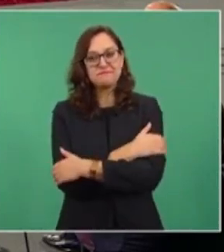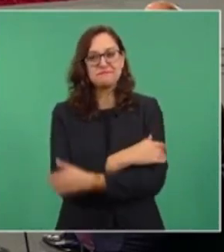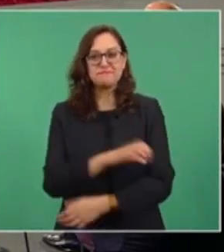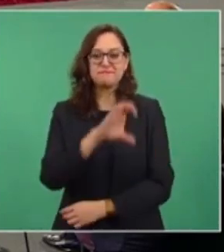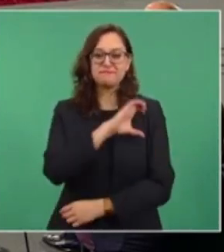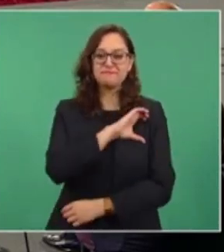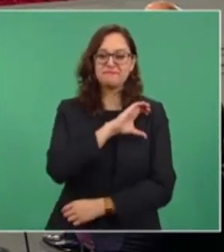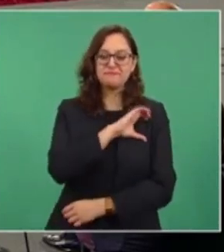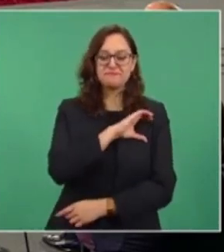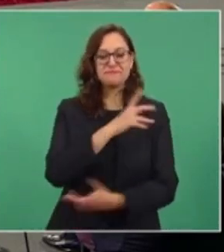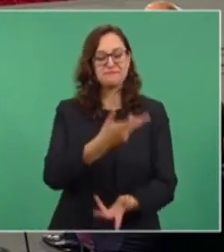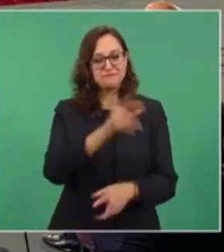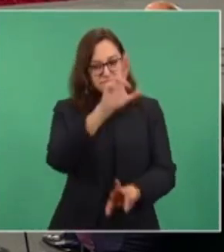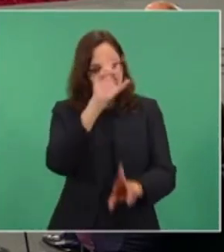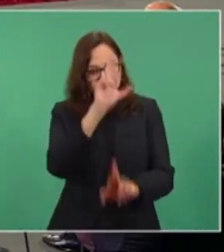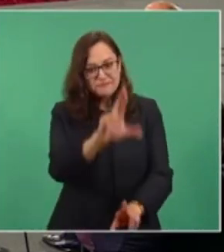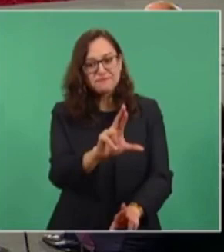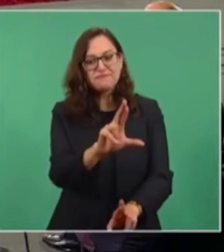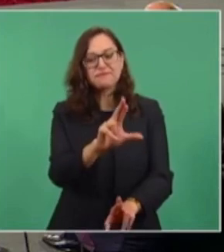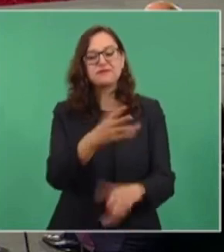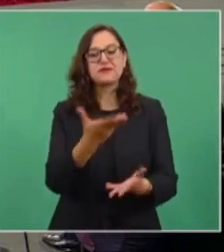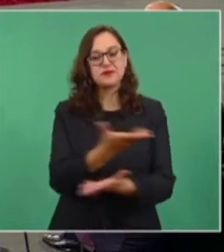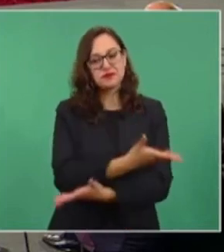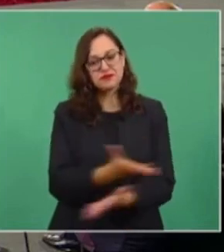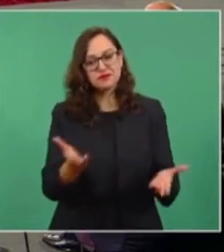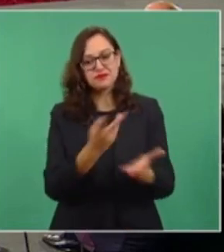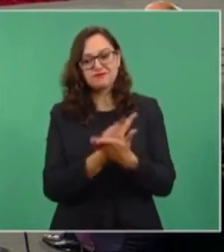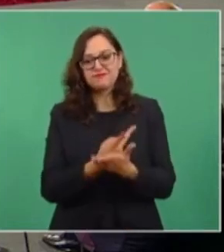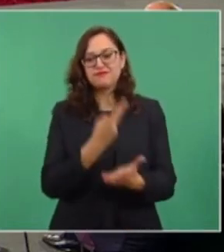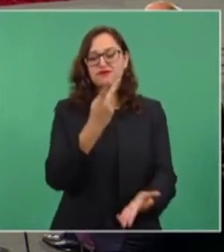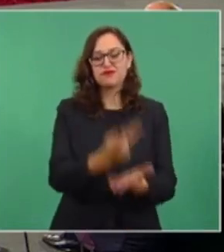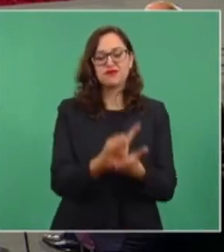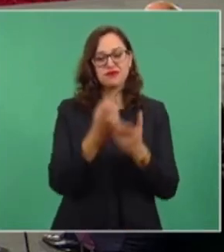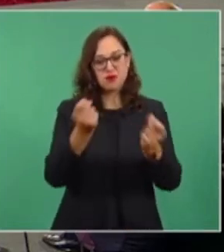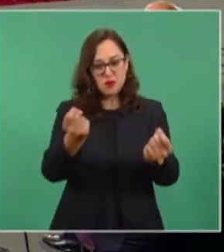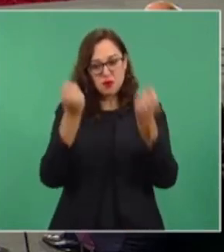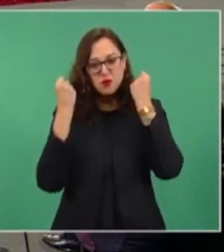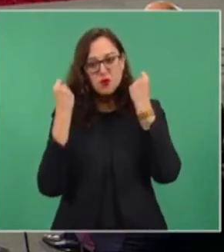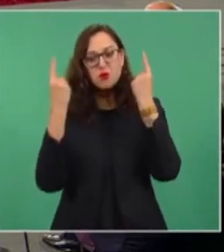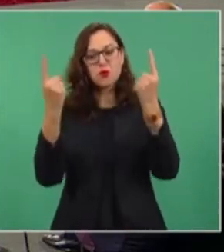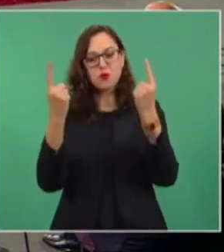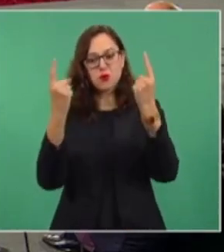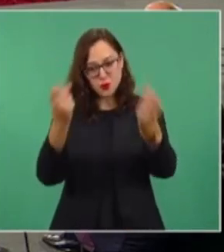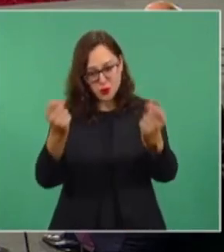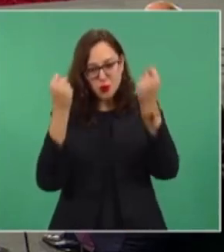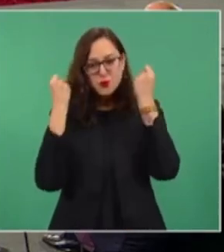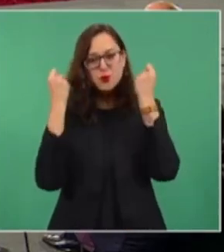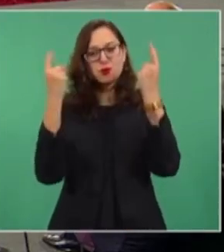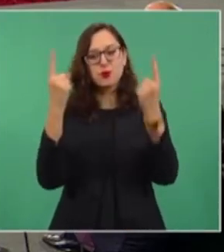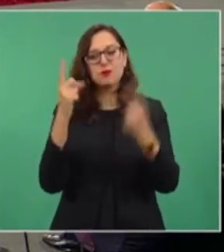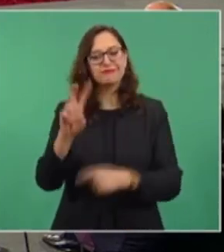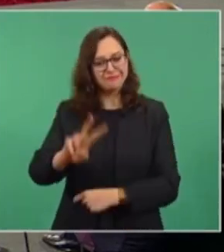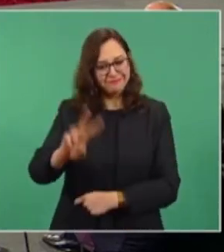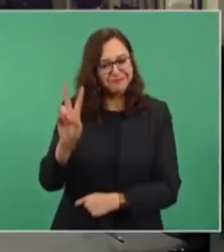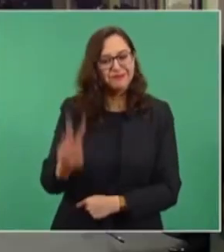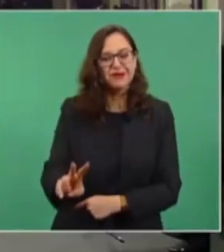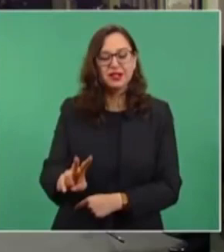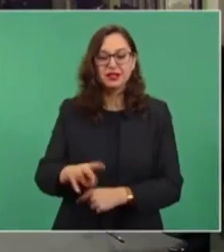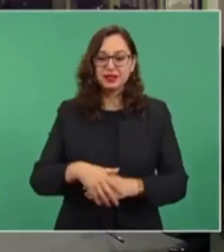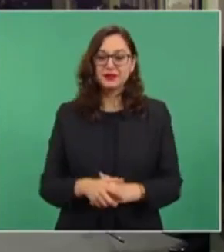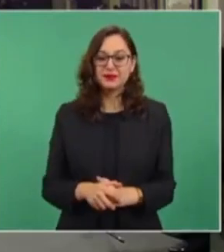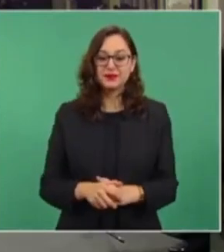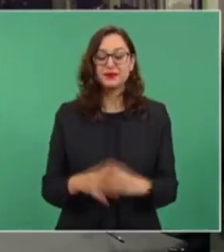afectuoso, respetuoso a quienes van a recibir estos premios muy merecidos por